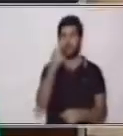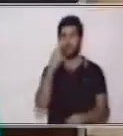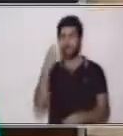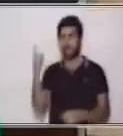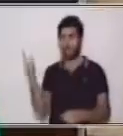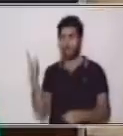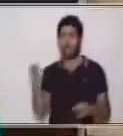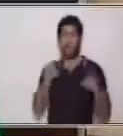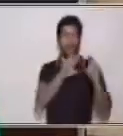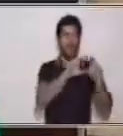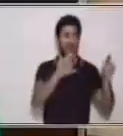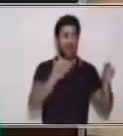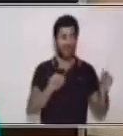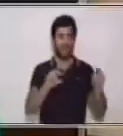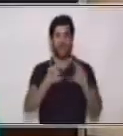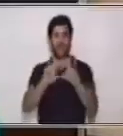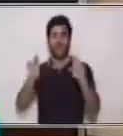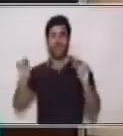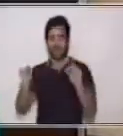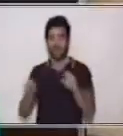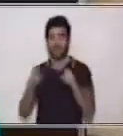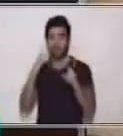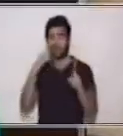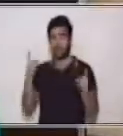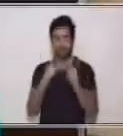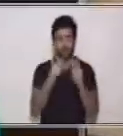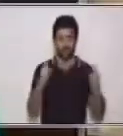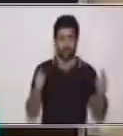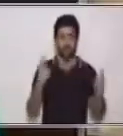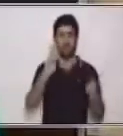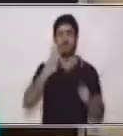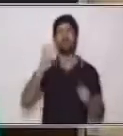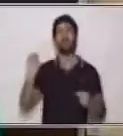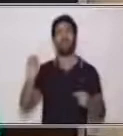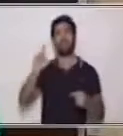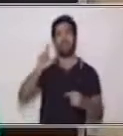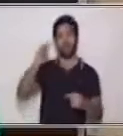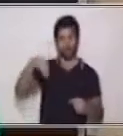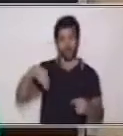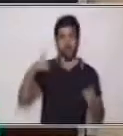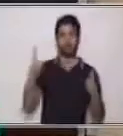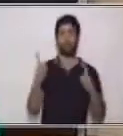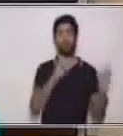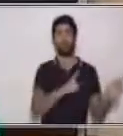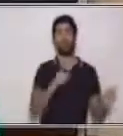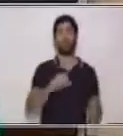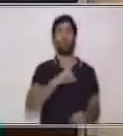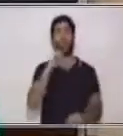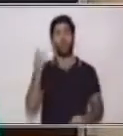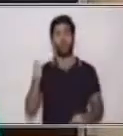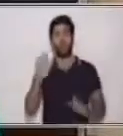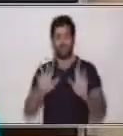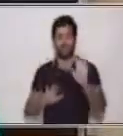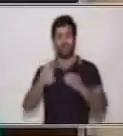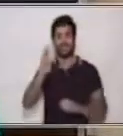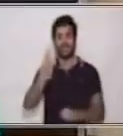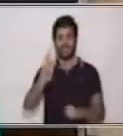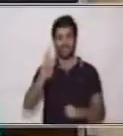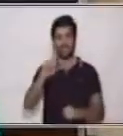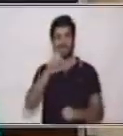traje, una es de 30 centímetros, la otra es de 13